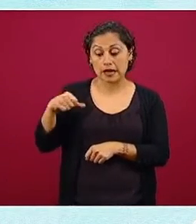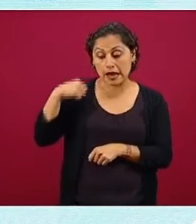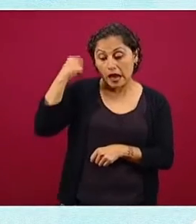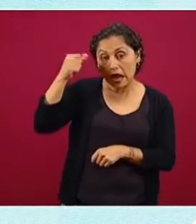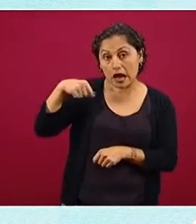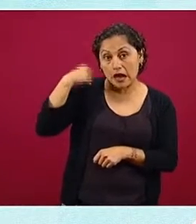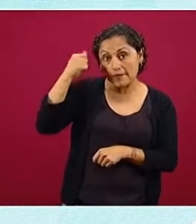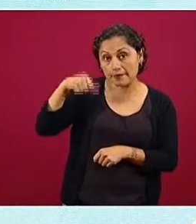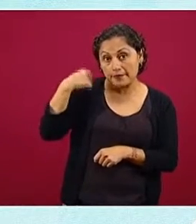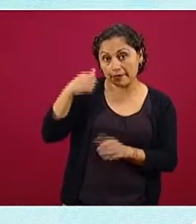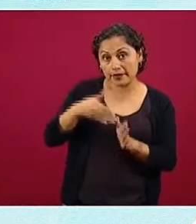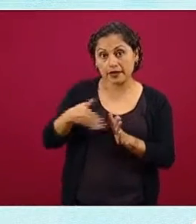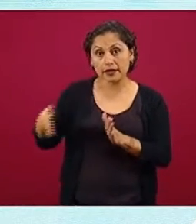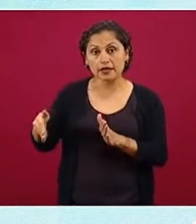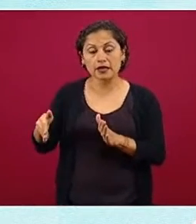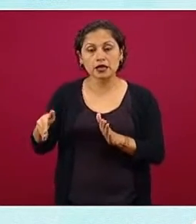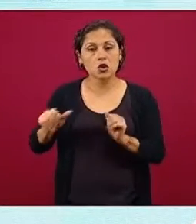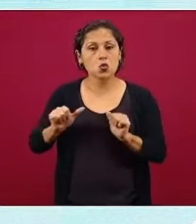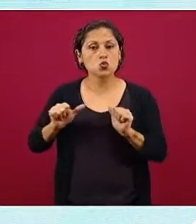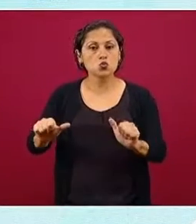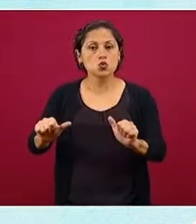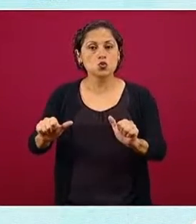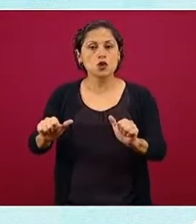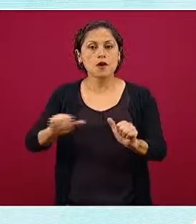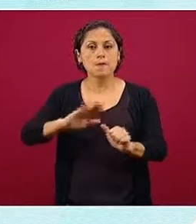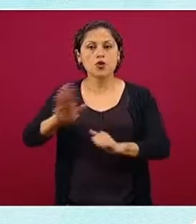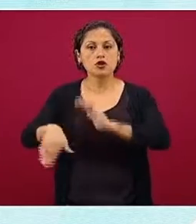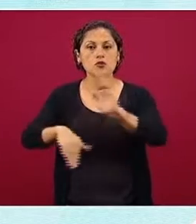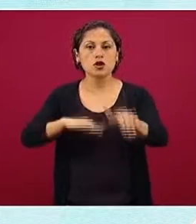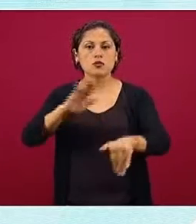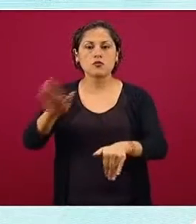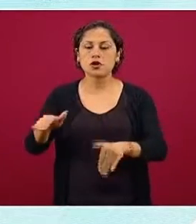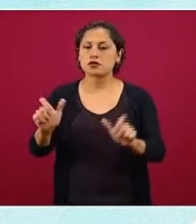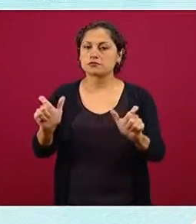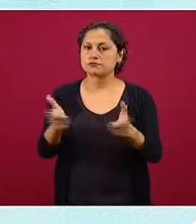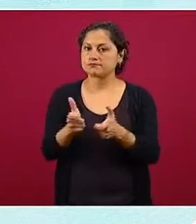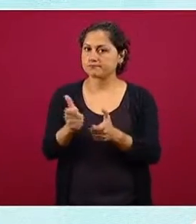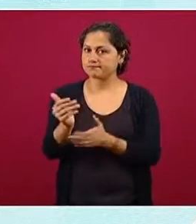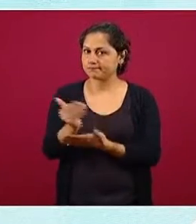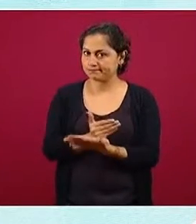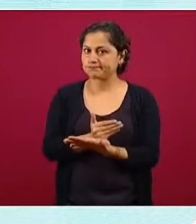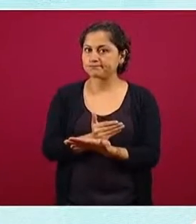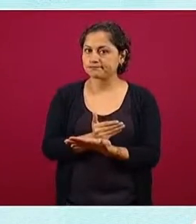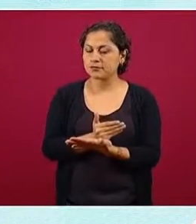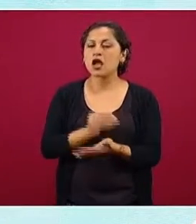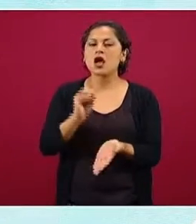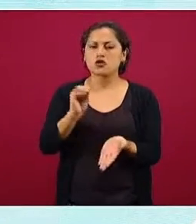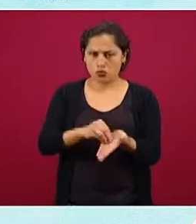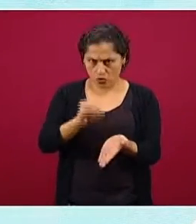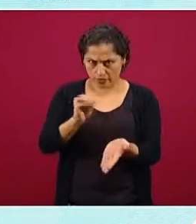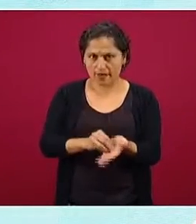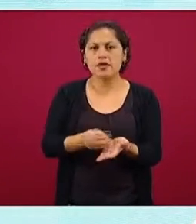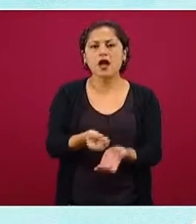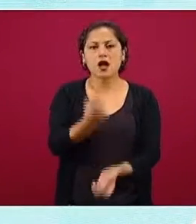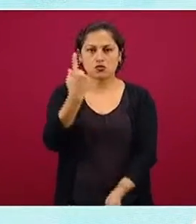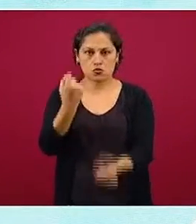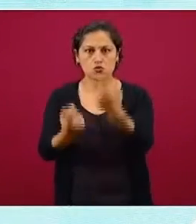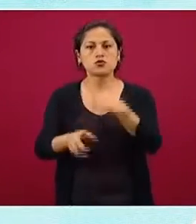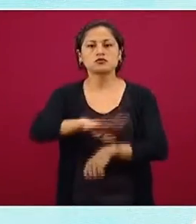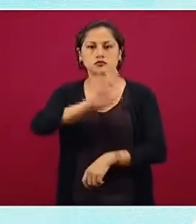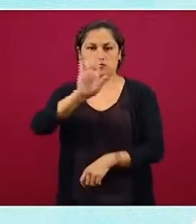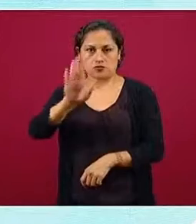casi fines de abril, logró tener ya una reducción muy sustantiva de muertes. Siguen ocurriendo las muertes por COVID en Alemania,